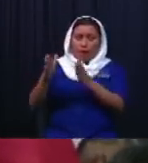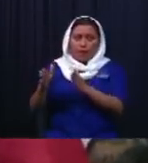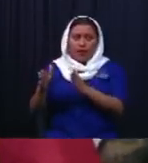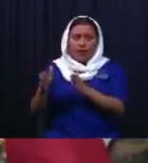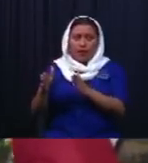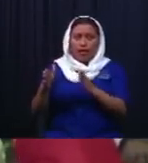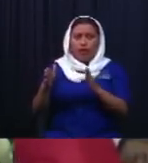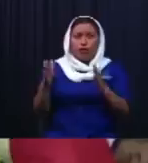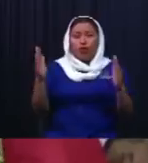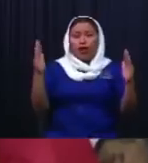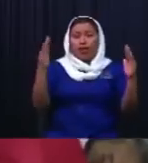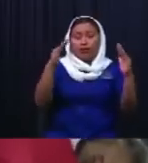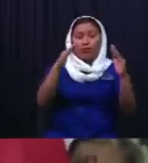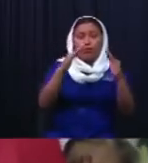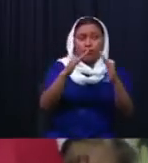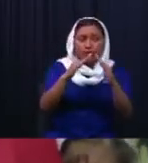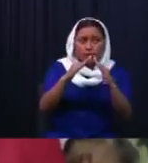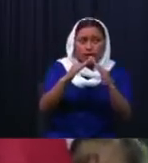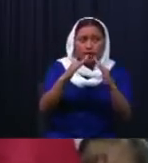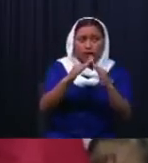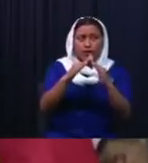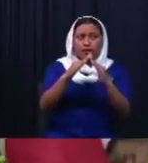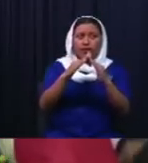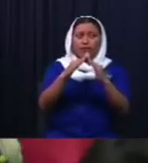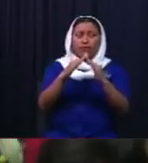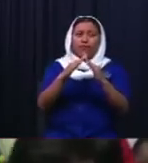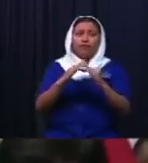Dios ha preparado este día para tu casa.